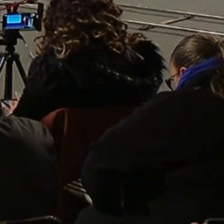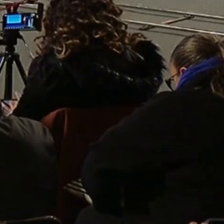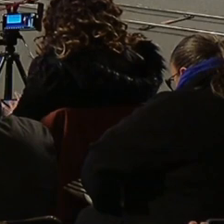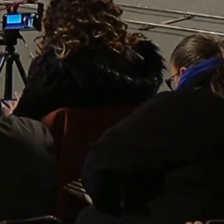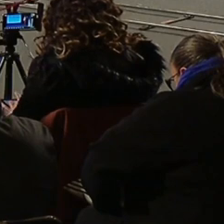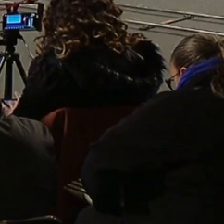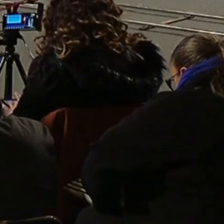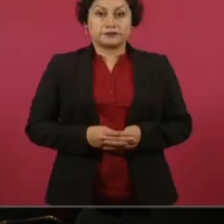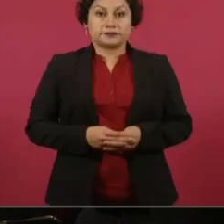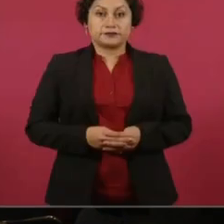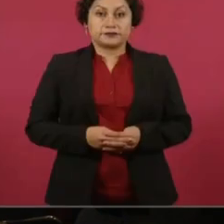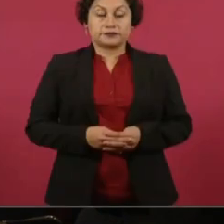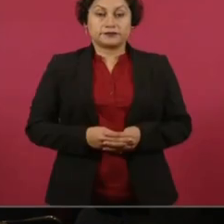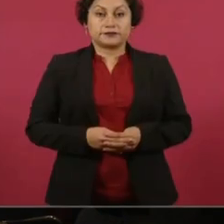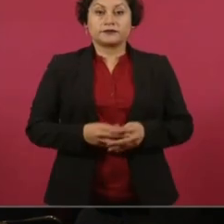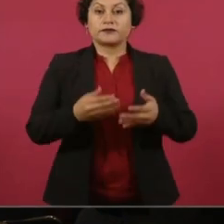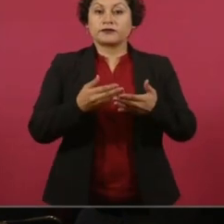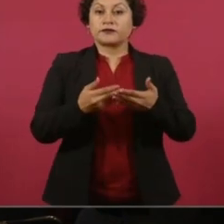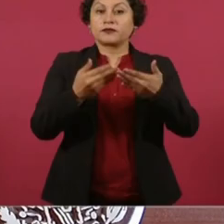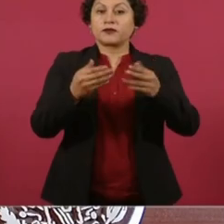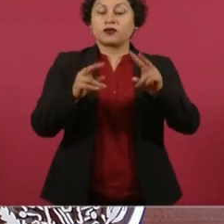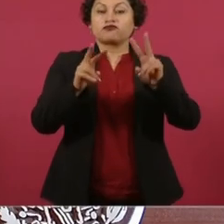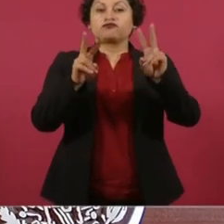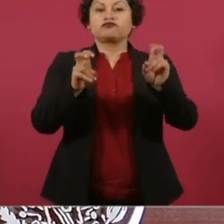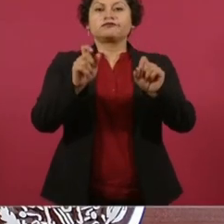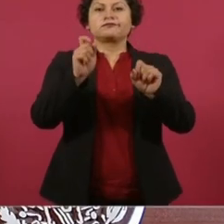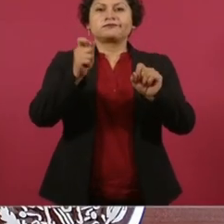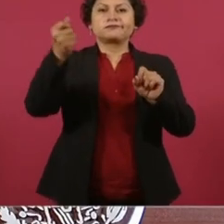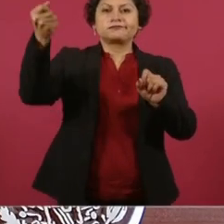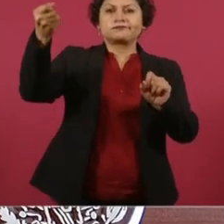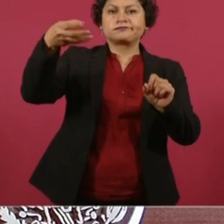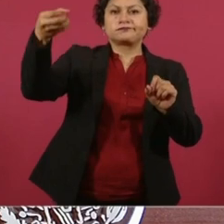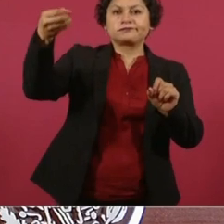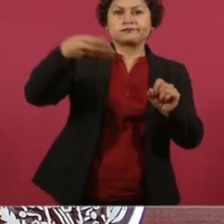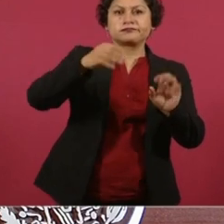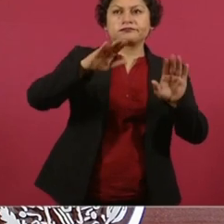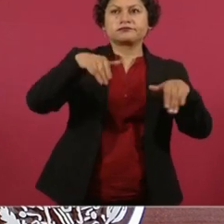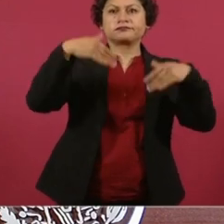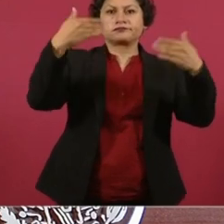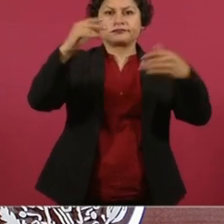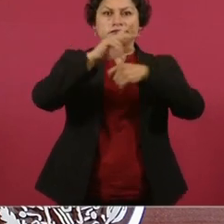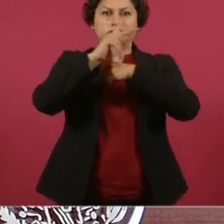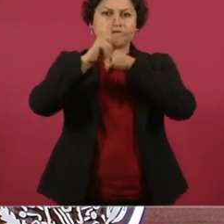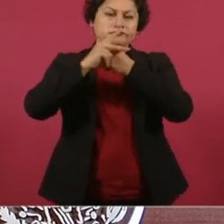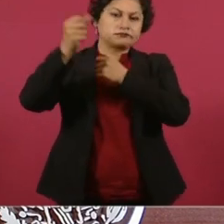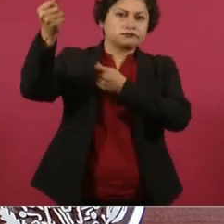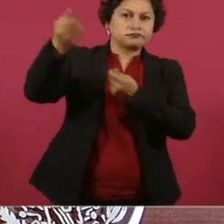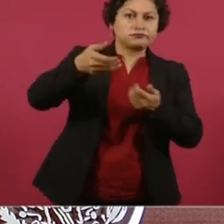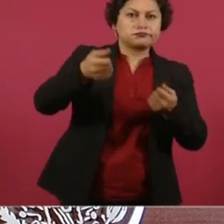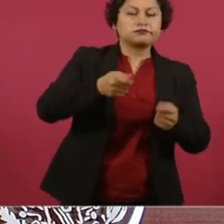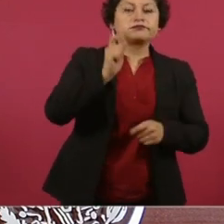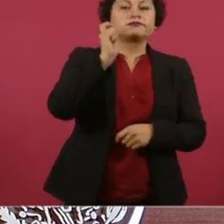el quién es quién en el envío de dinero, las remesas. Y ahora que estamos en plena época en la que